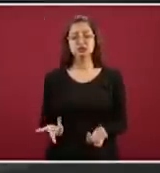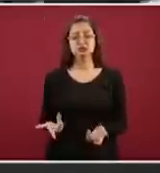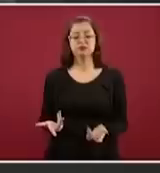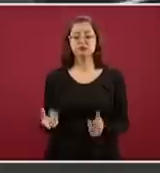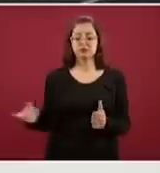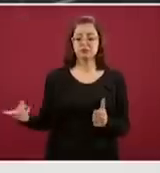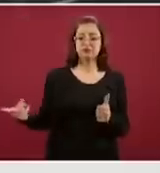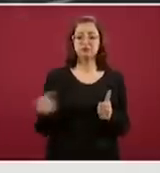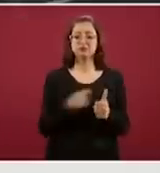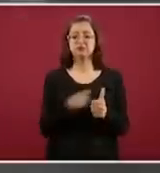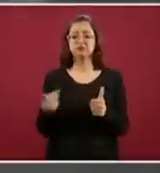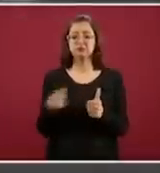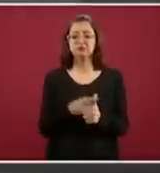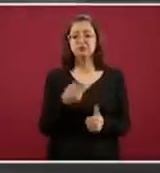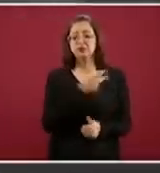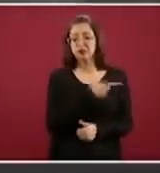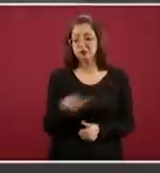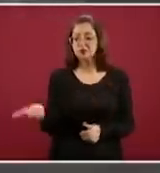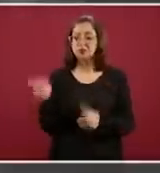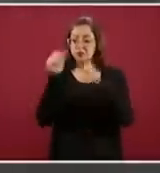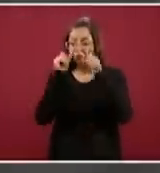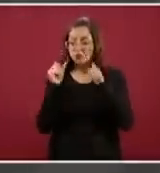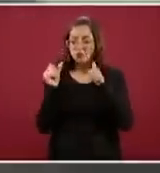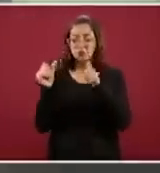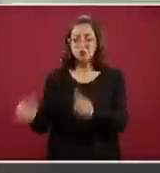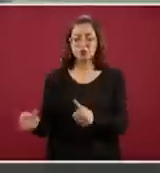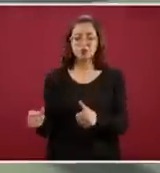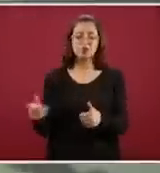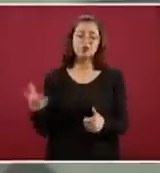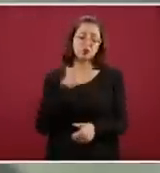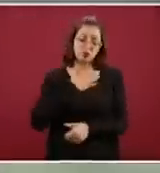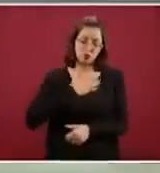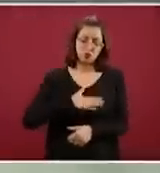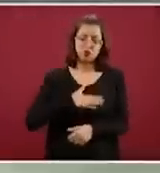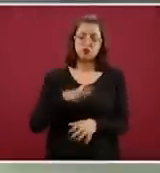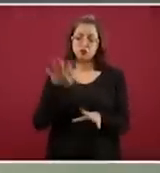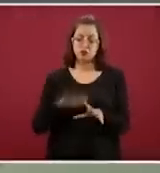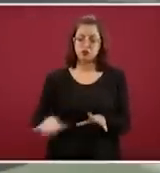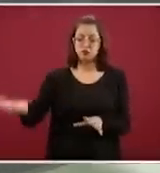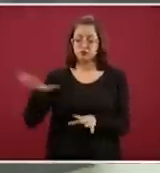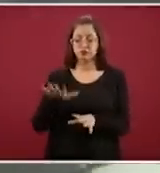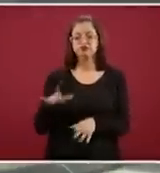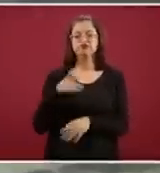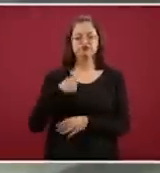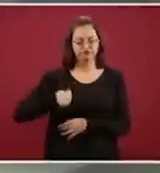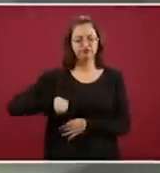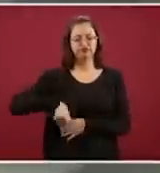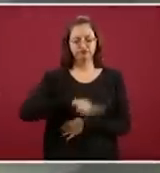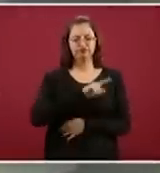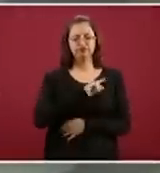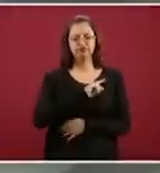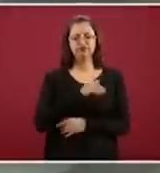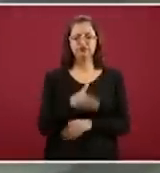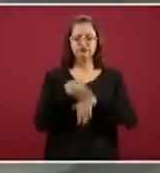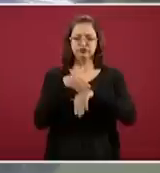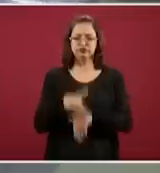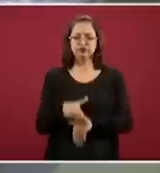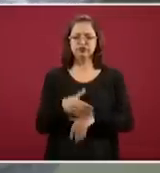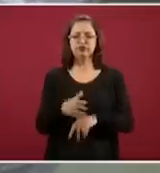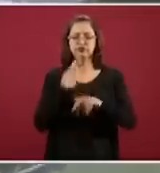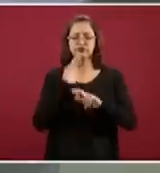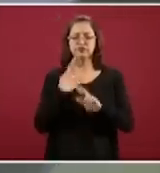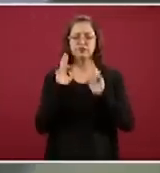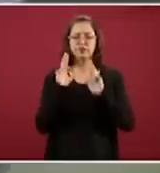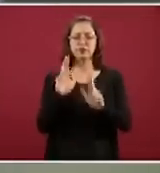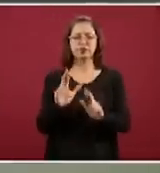de primero sean los pobres, primero sean las causas justas y sociales, es que nosotros estamos dando respuesta y